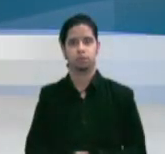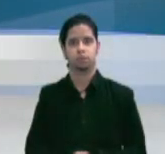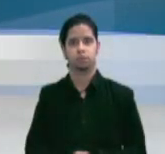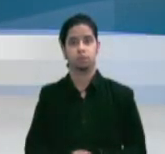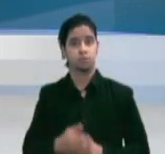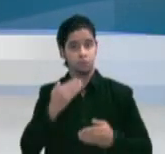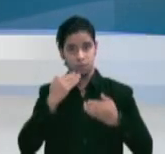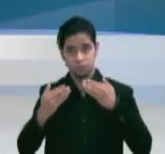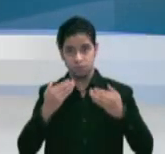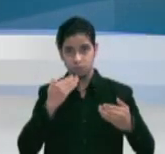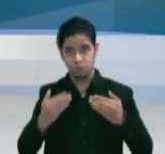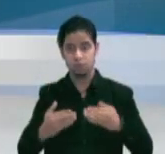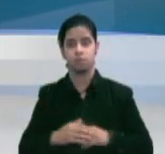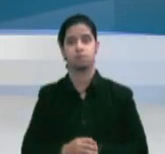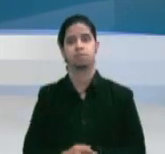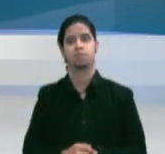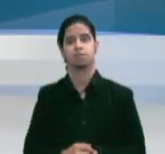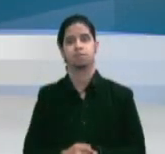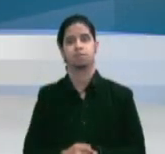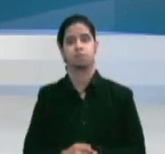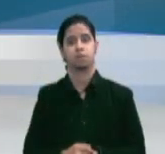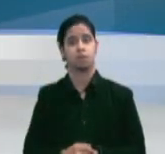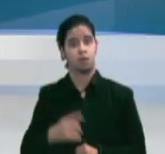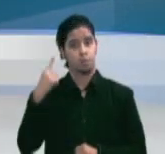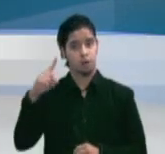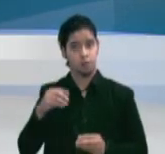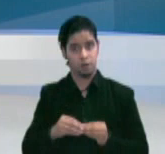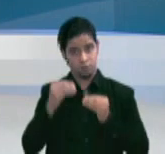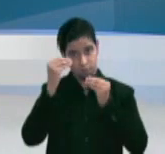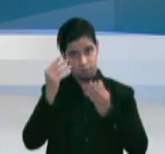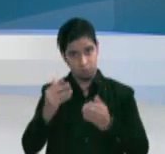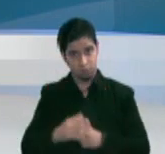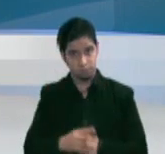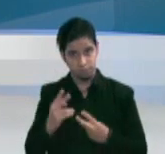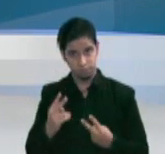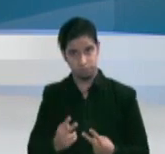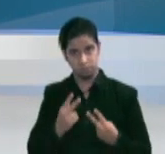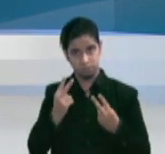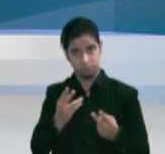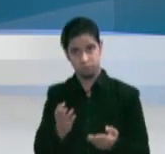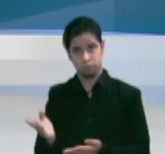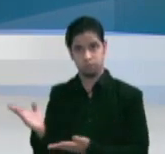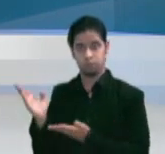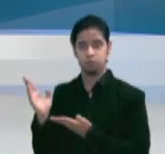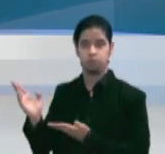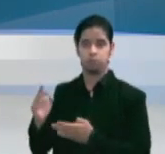Muchas gracias a la compañera Suheily López. Bueno, para ver estas y otras noticias, visite nuestra página